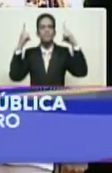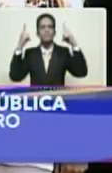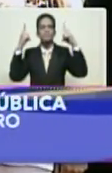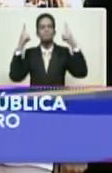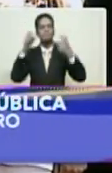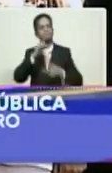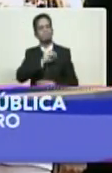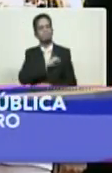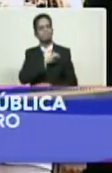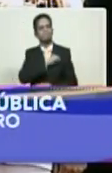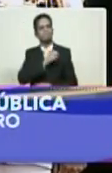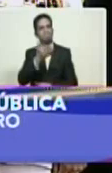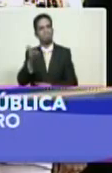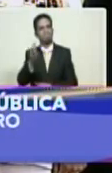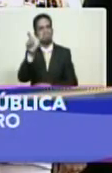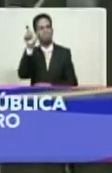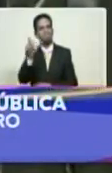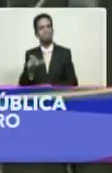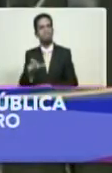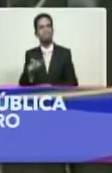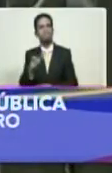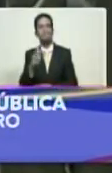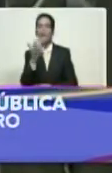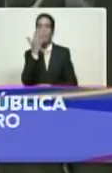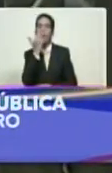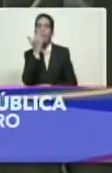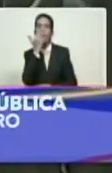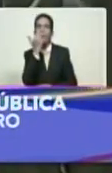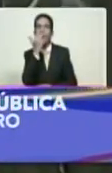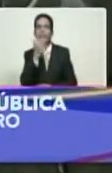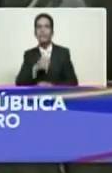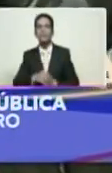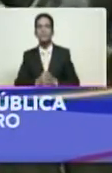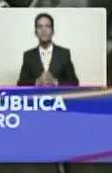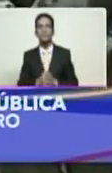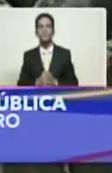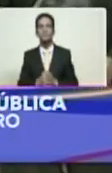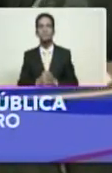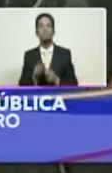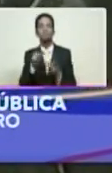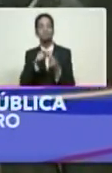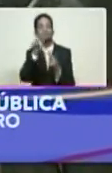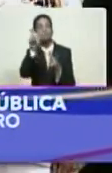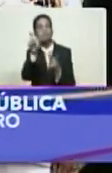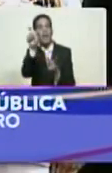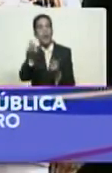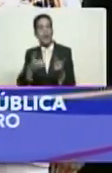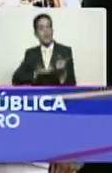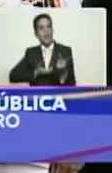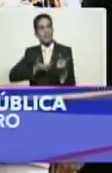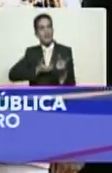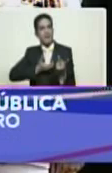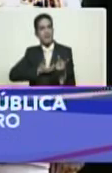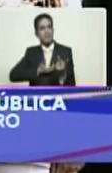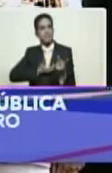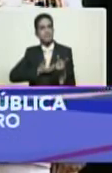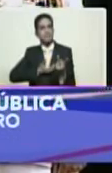compañero general García Carneiro, al alcalde del municipio,